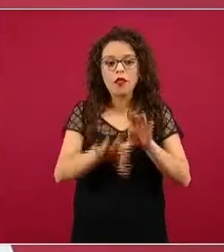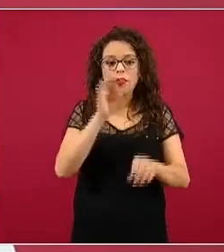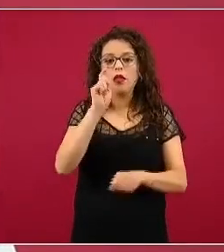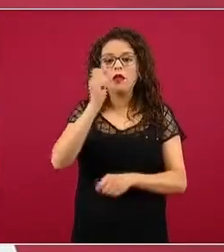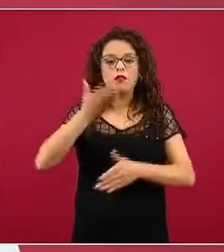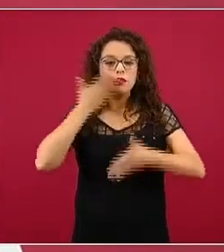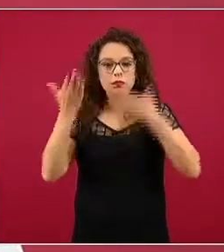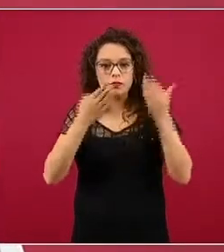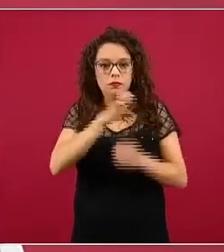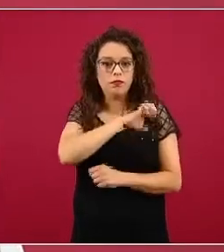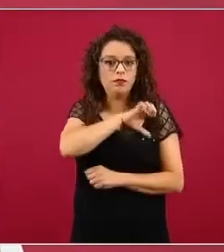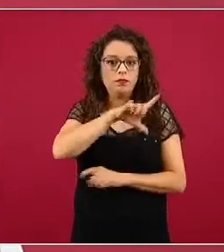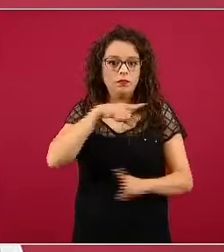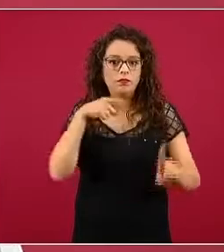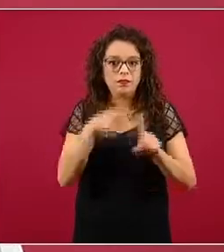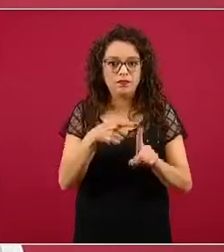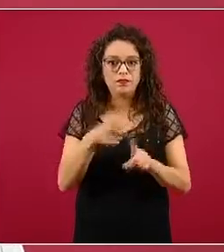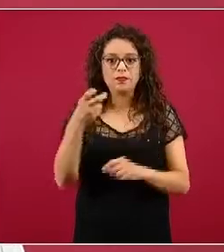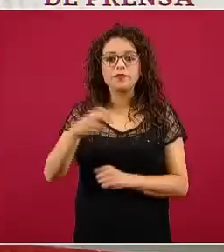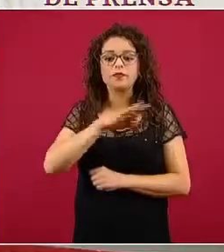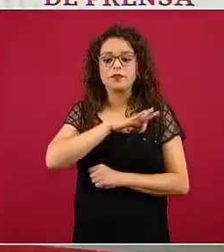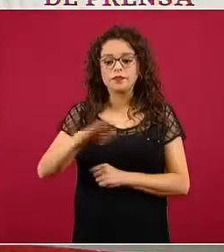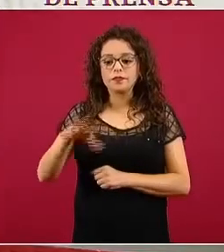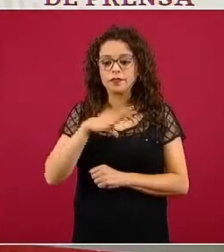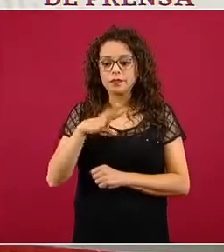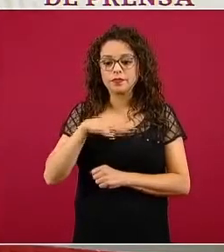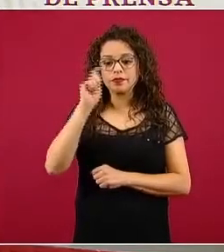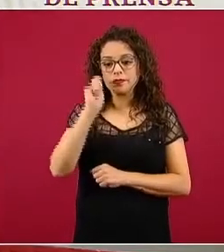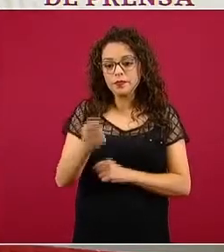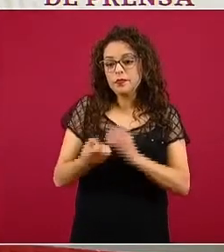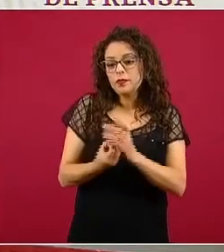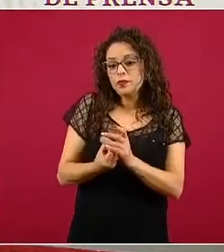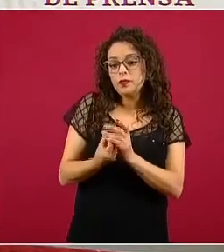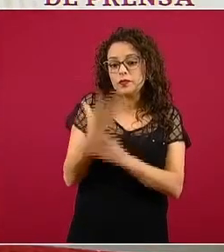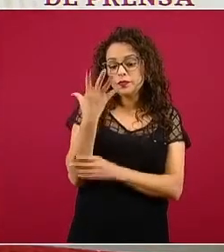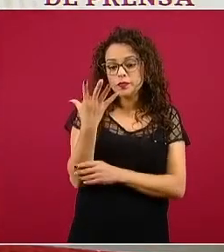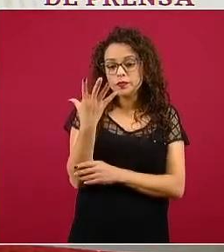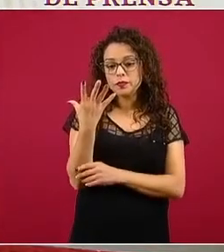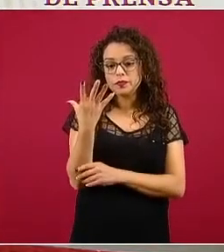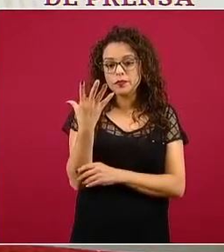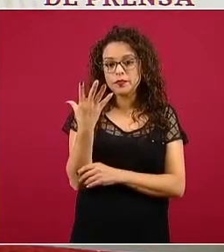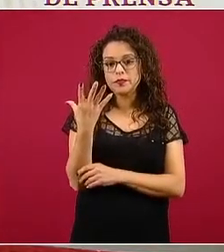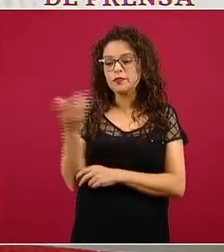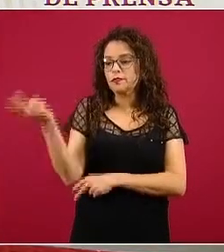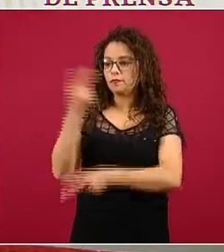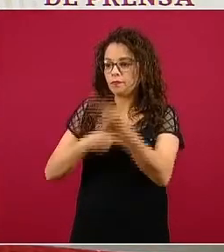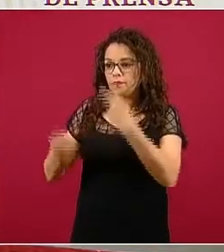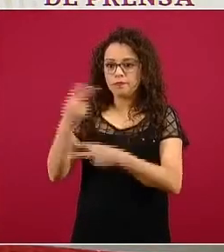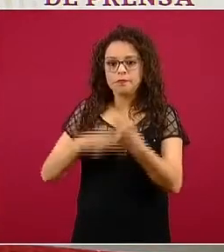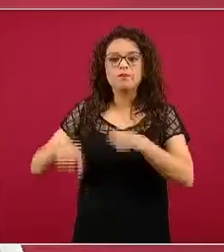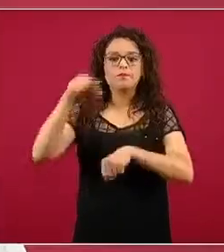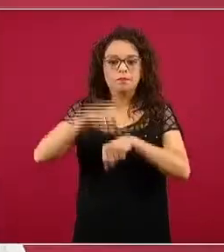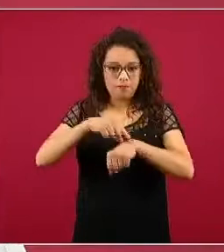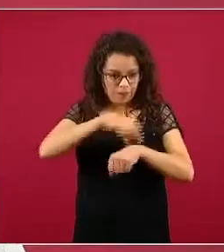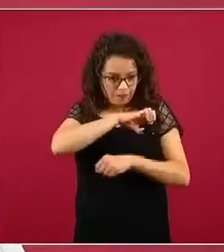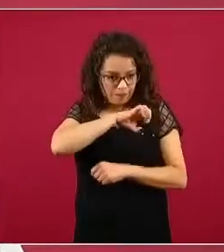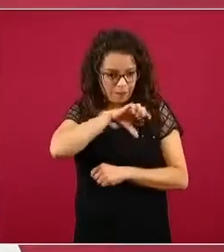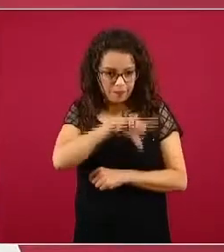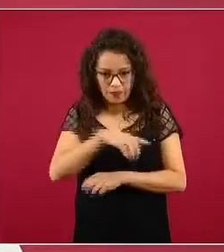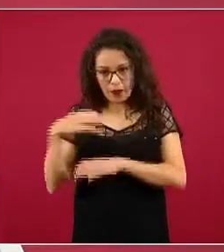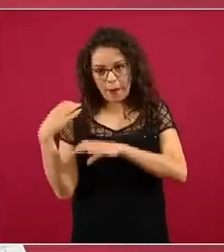escogido, podremos tener una nueva y mayor generación de médicos especialistas que puedan